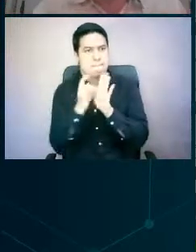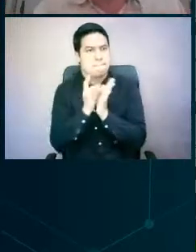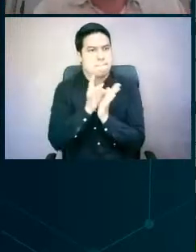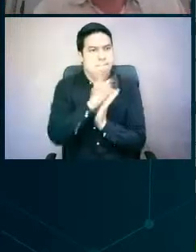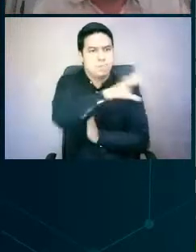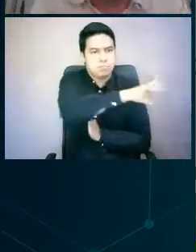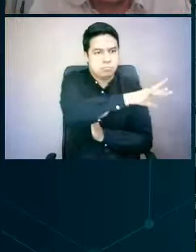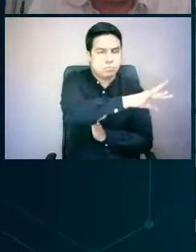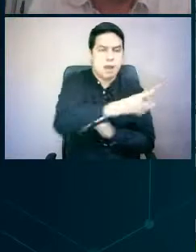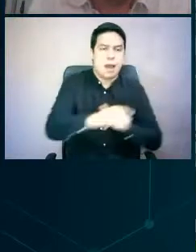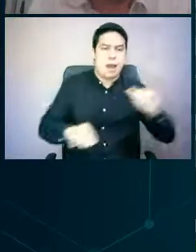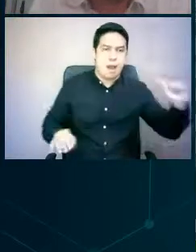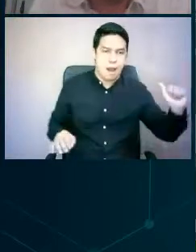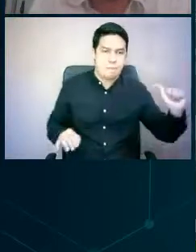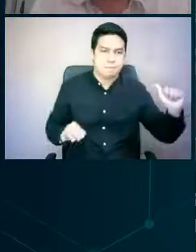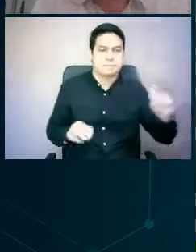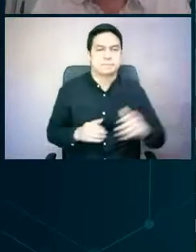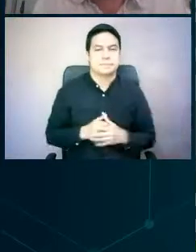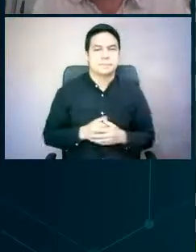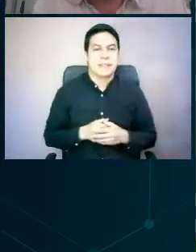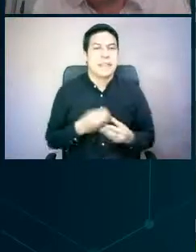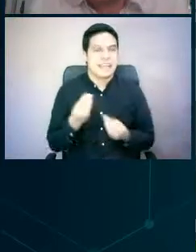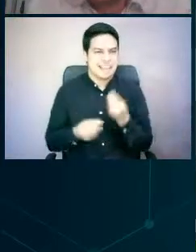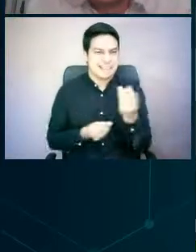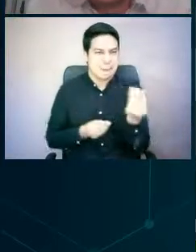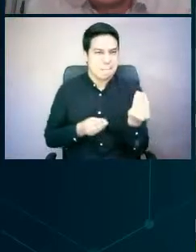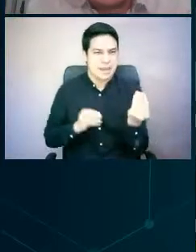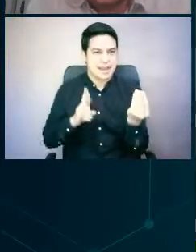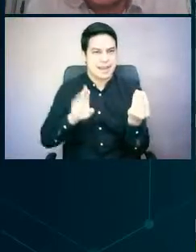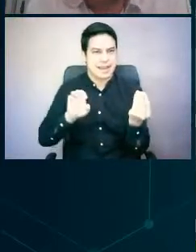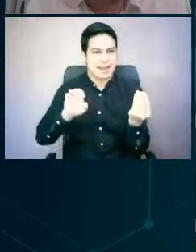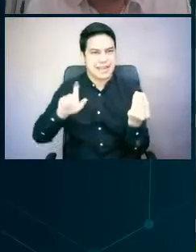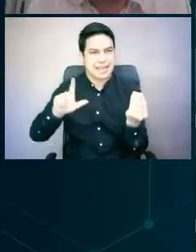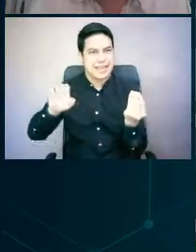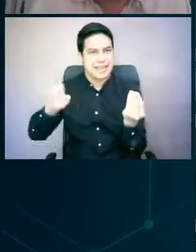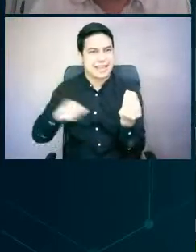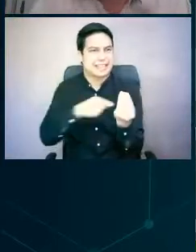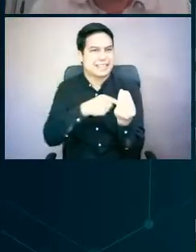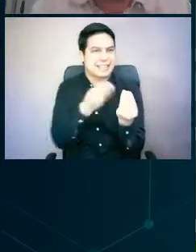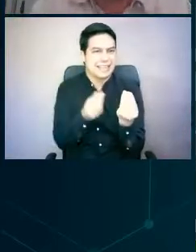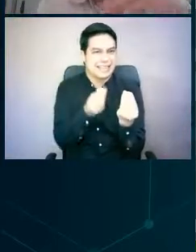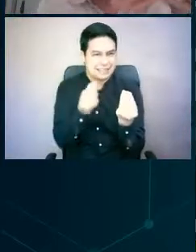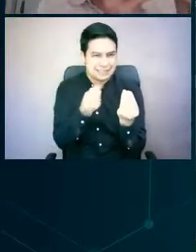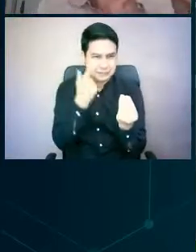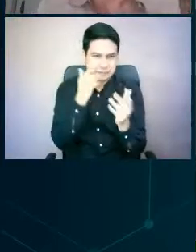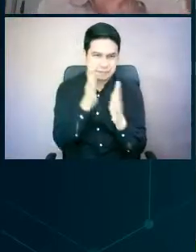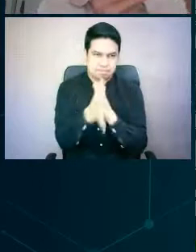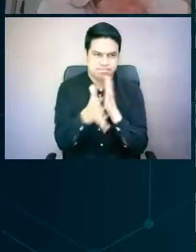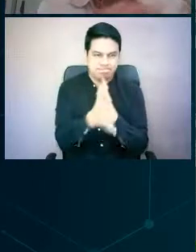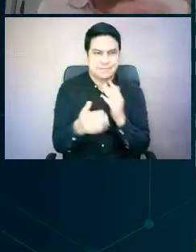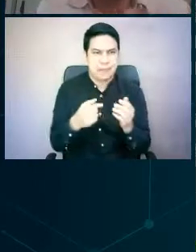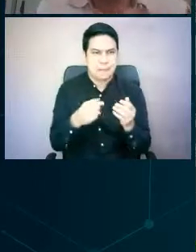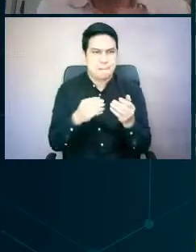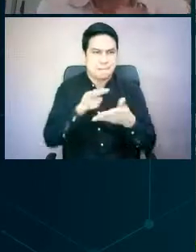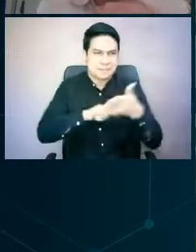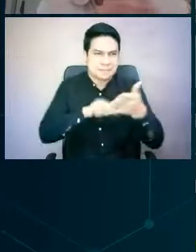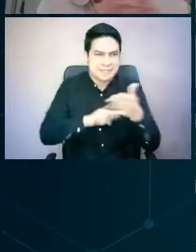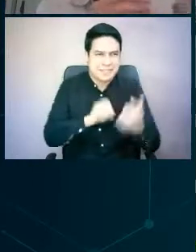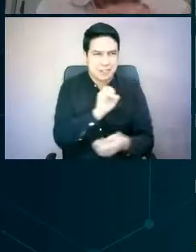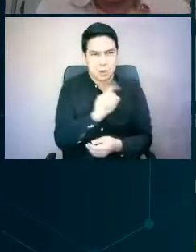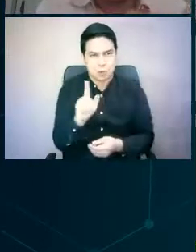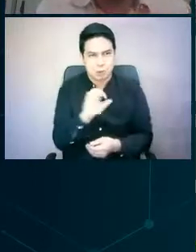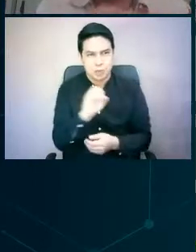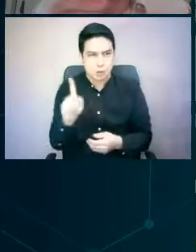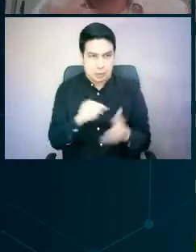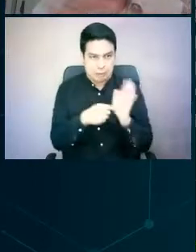Entonces vamos a ver qué hacen los diferentes relés. Normalmente este algoritmo o este método para yo enviar la información